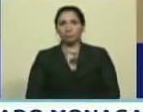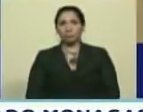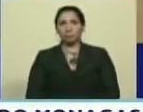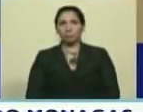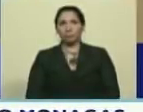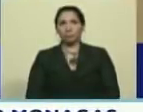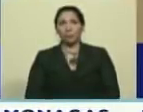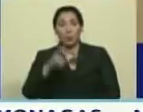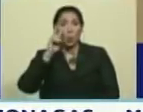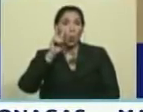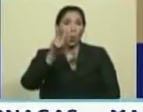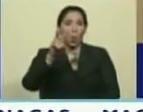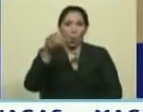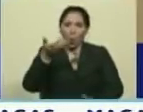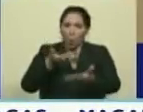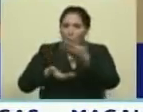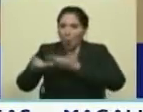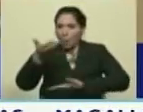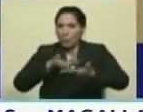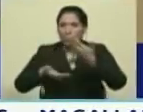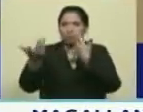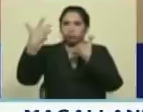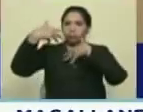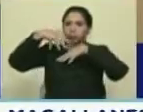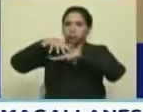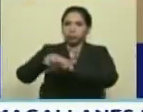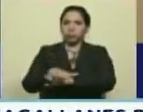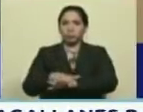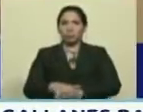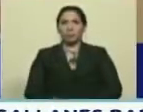una visión de colaboración y cooperación,